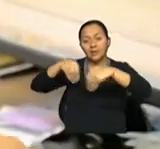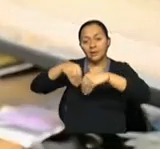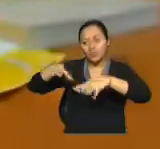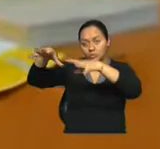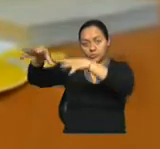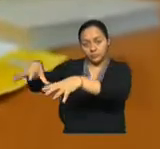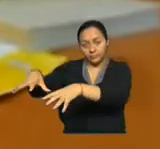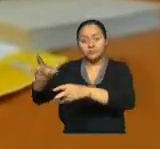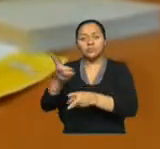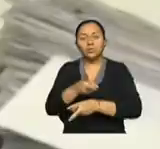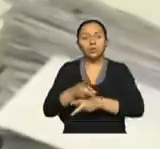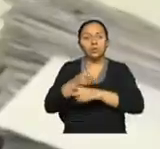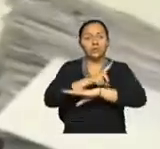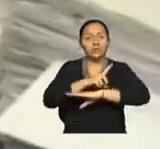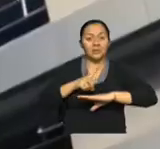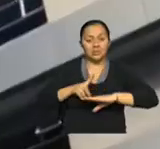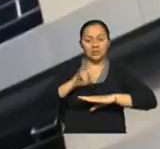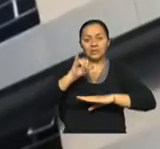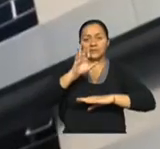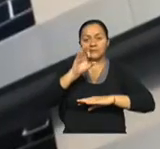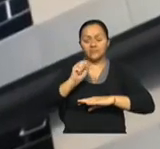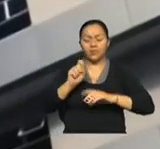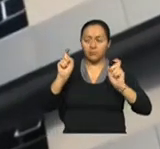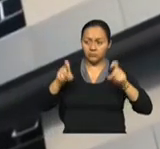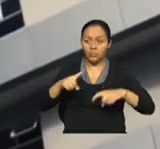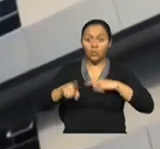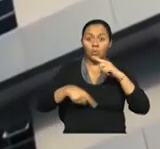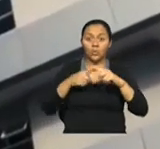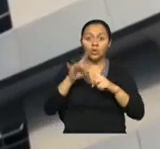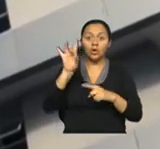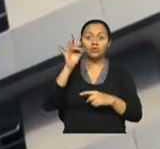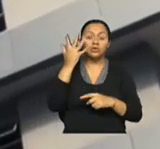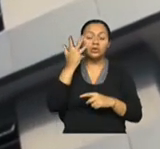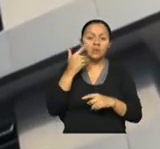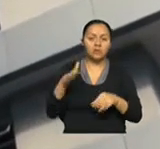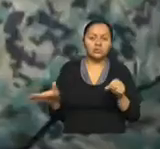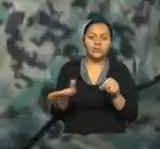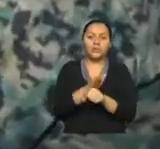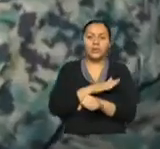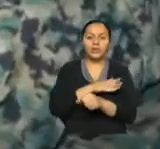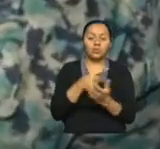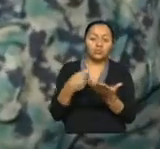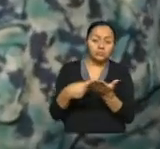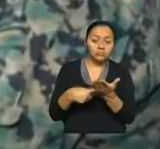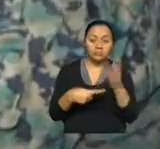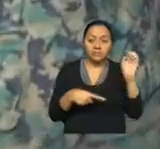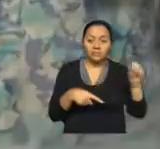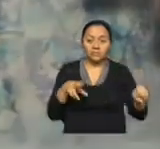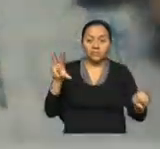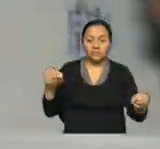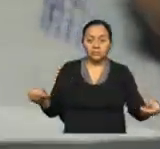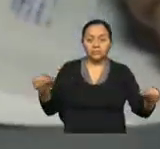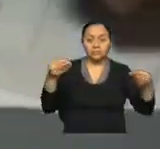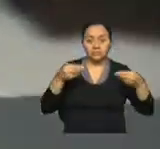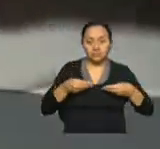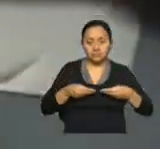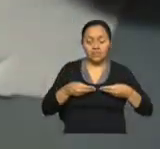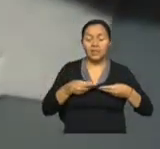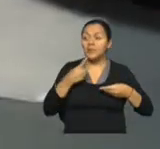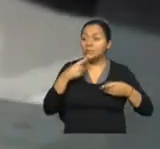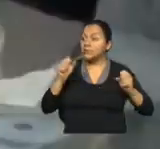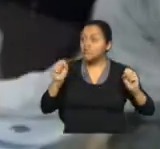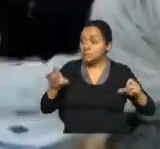Directivo autorizó al director general del ISFA a que en el término de 8 días analice la conveniencia de recibir esos inmuebles. Si de